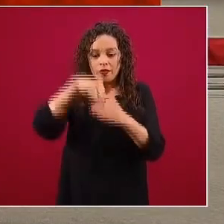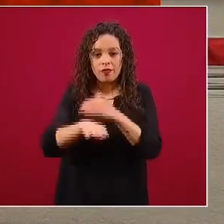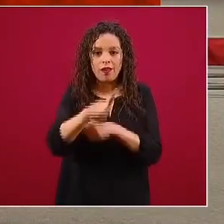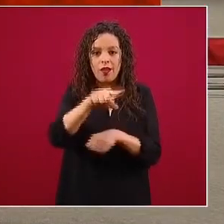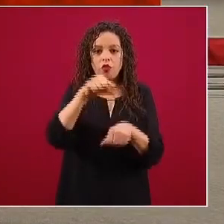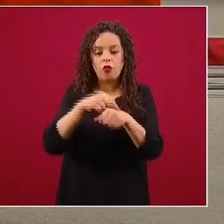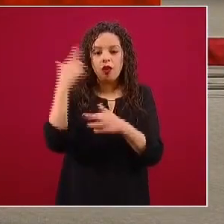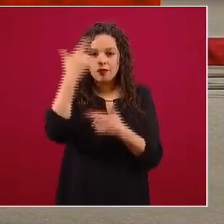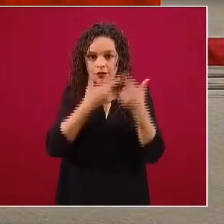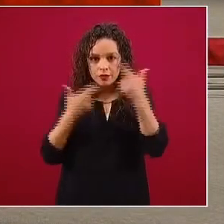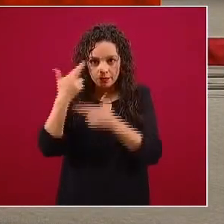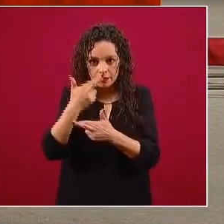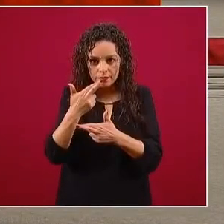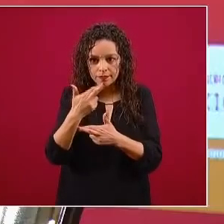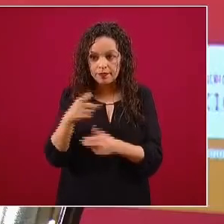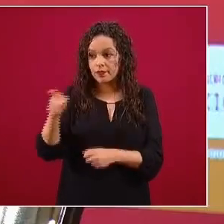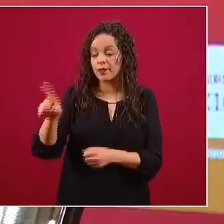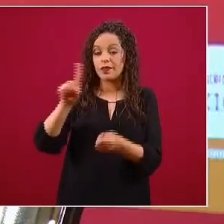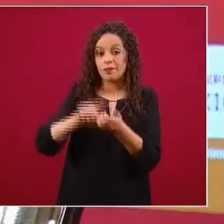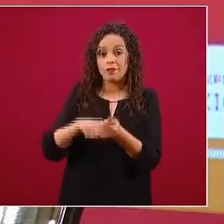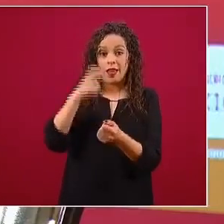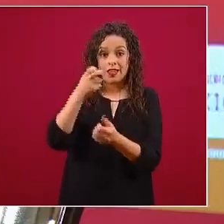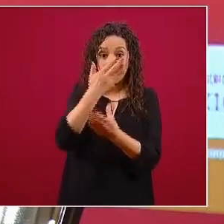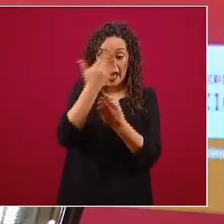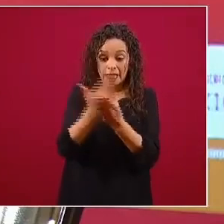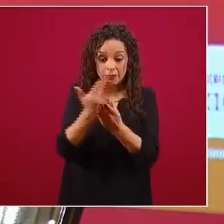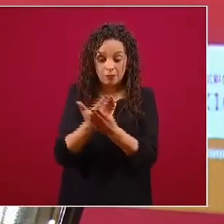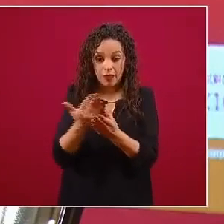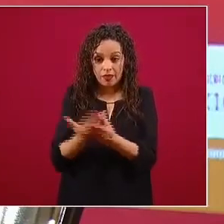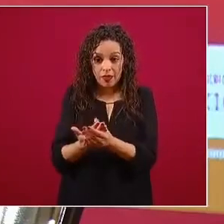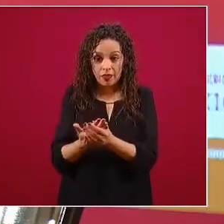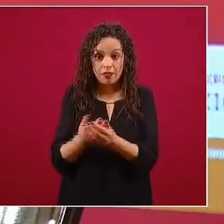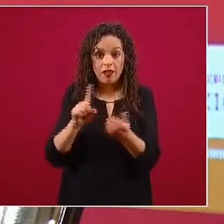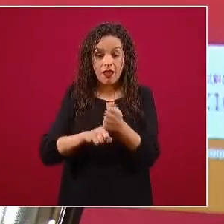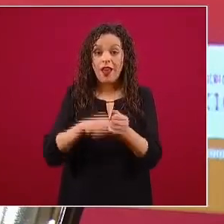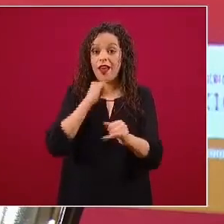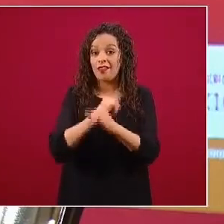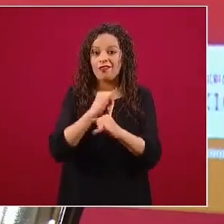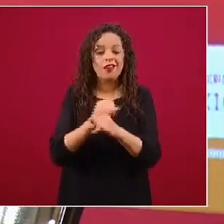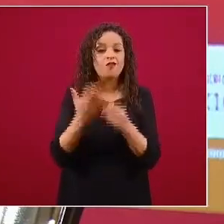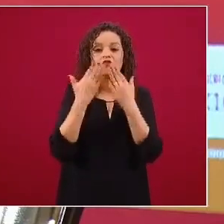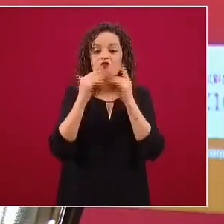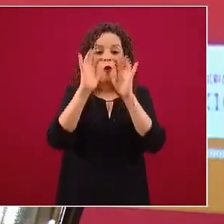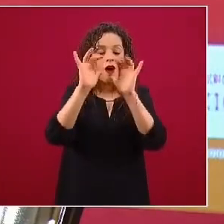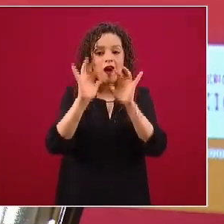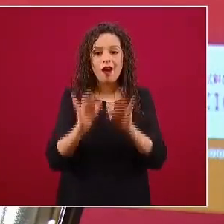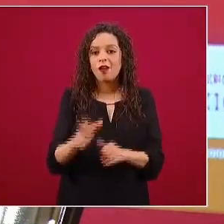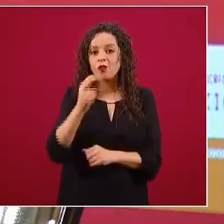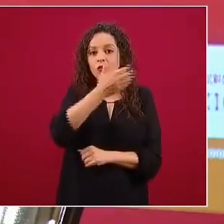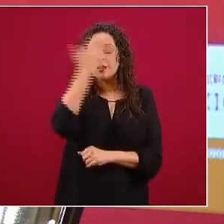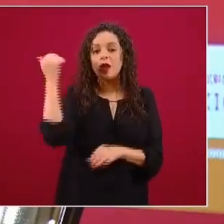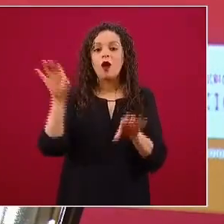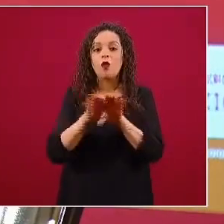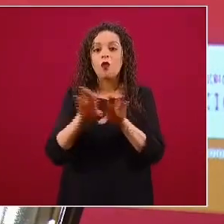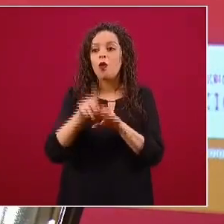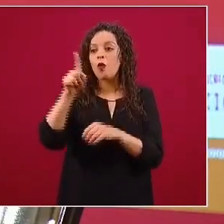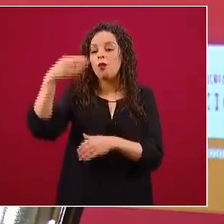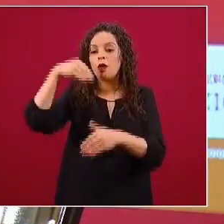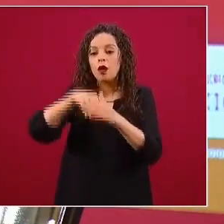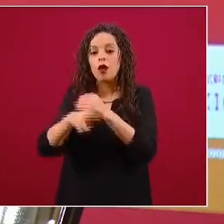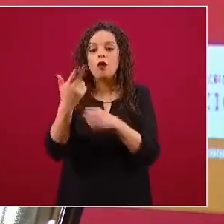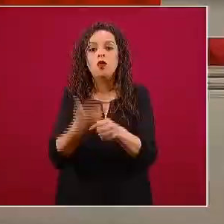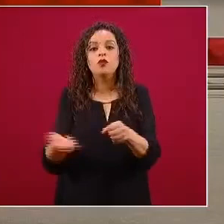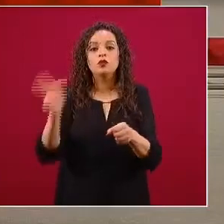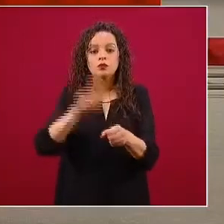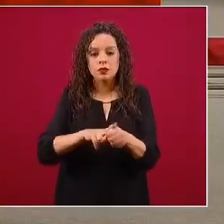es un expediente electrónico, no tenemos detalles sobre el curso de la hospitalización, más que elementos básicos cuando